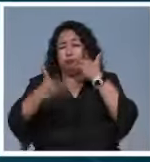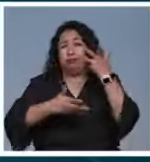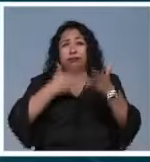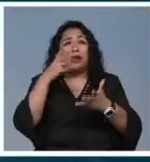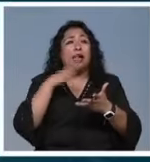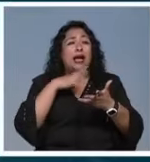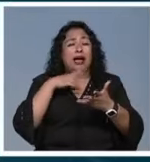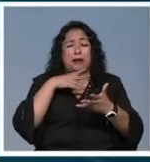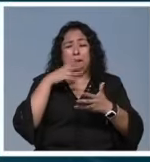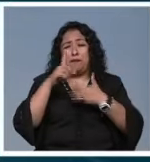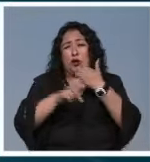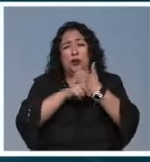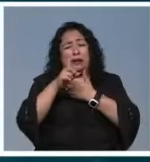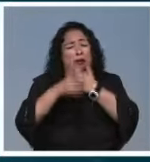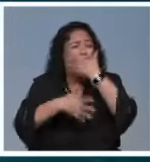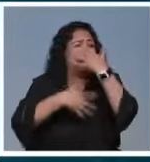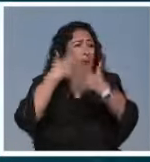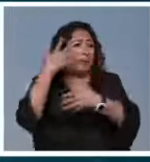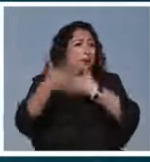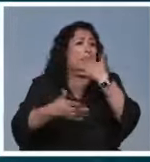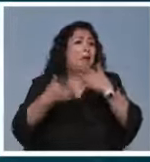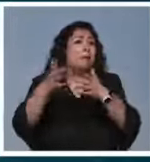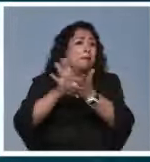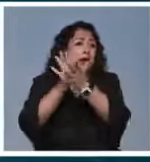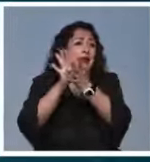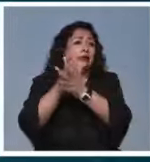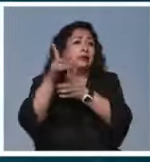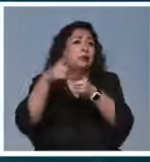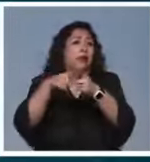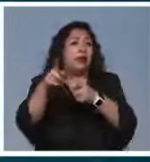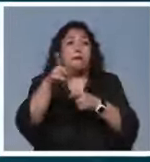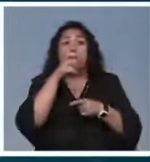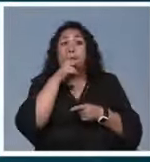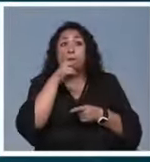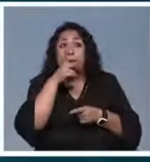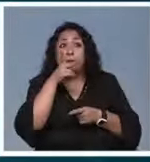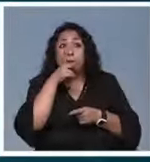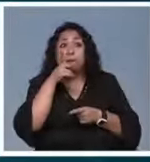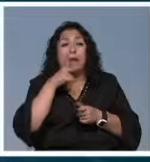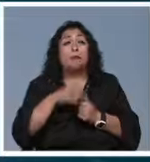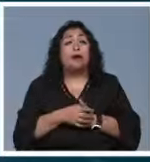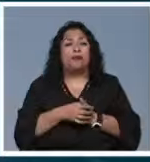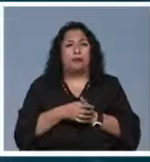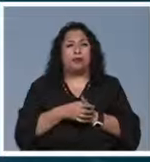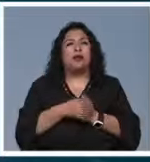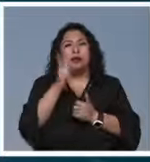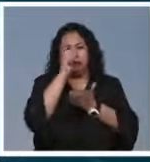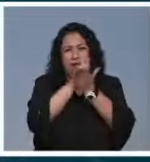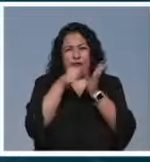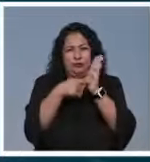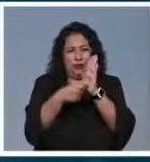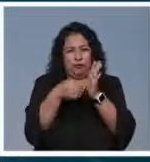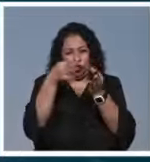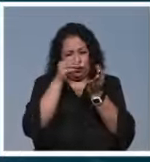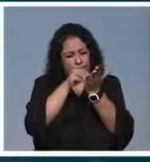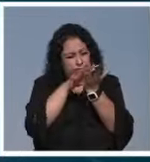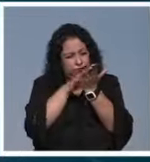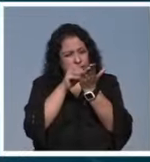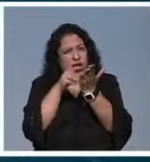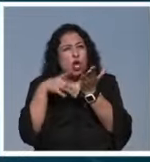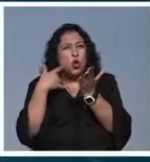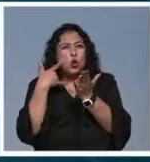hay una revuelta popular en la que está involucrada involucrado su padre. La obra plasma en sus hojas una de